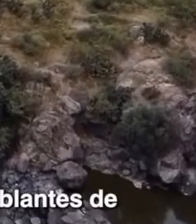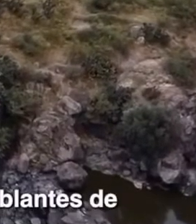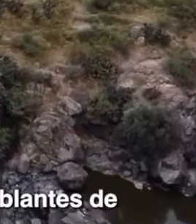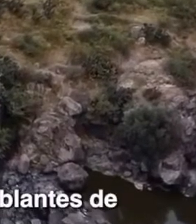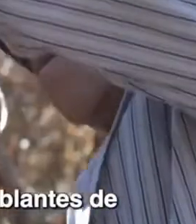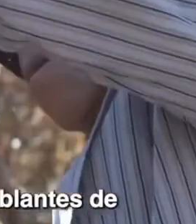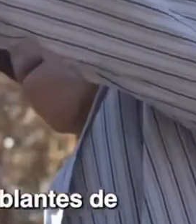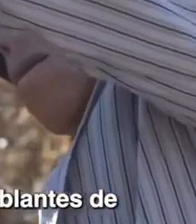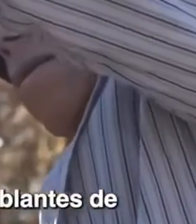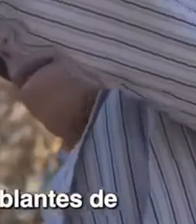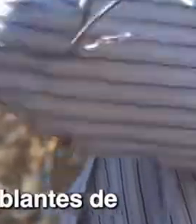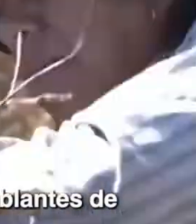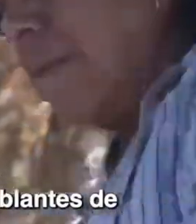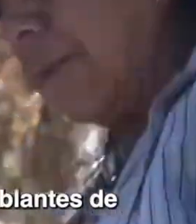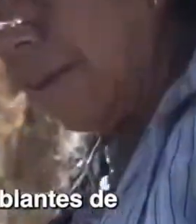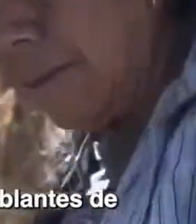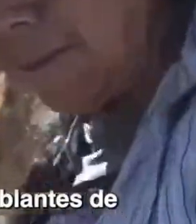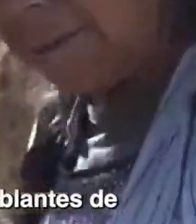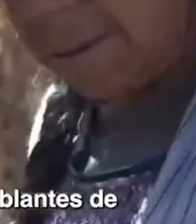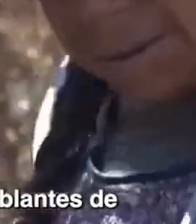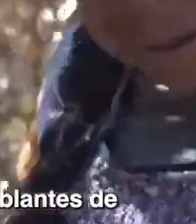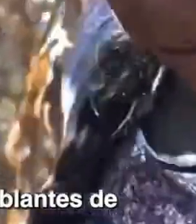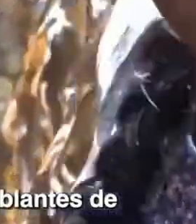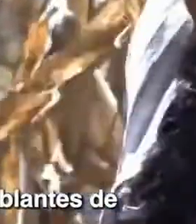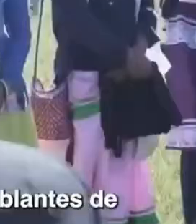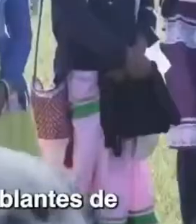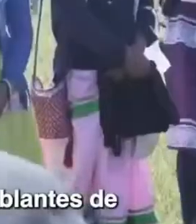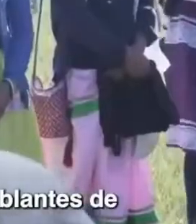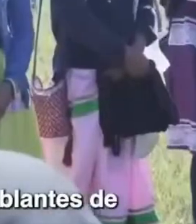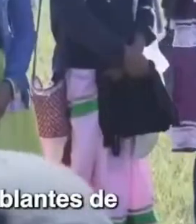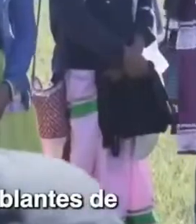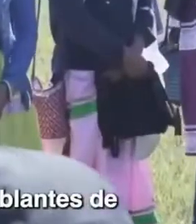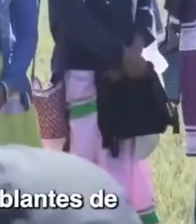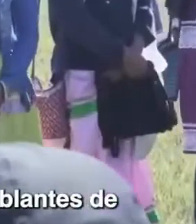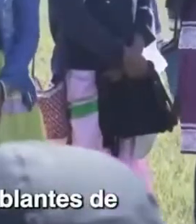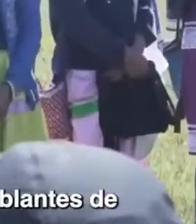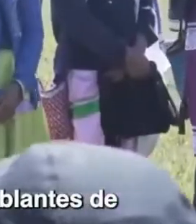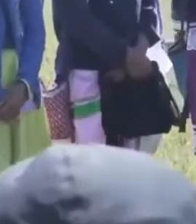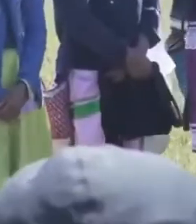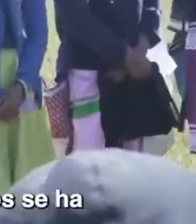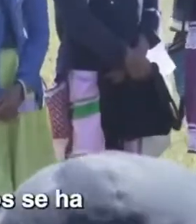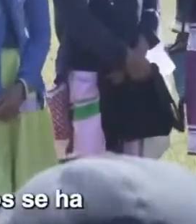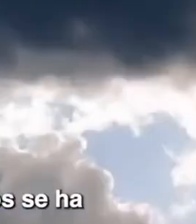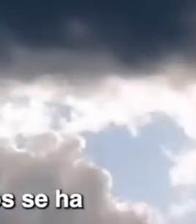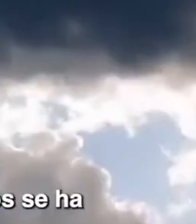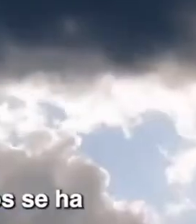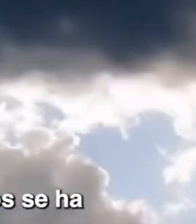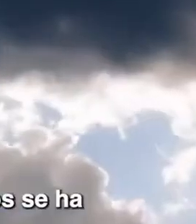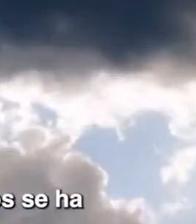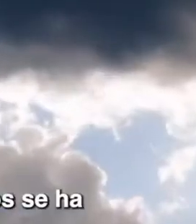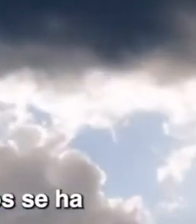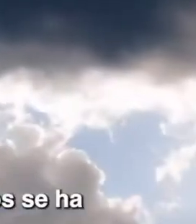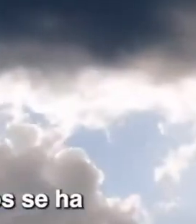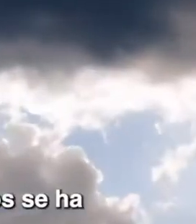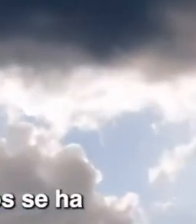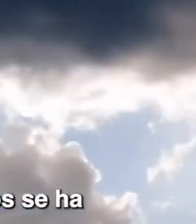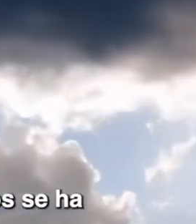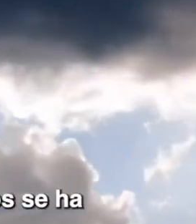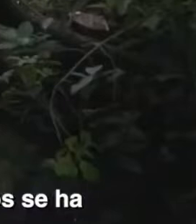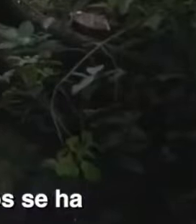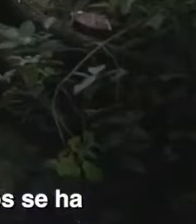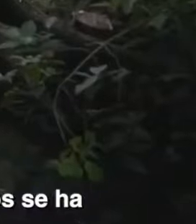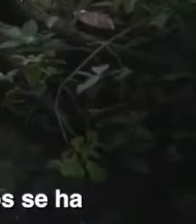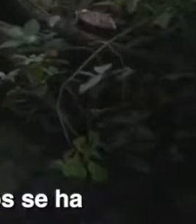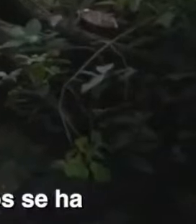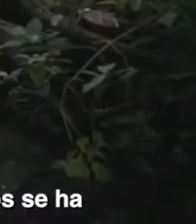En el territorio habitan cerca de 25 millones de hablantes de lenguas indígenas. Gracias a la custodia de los pueblos